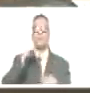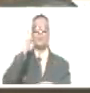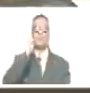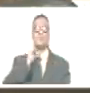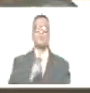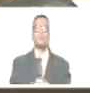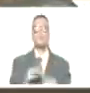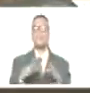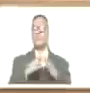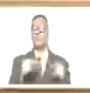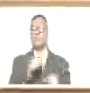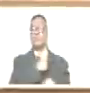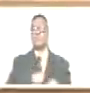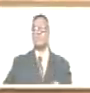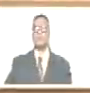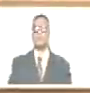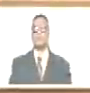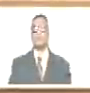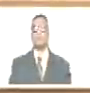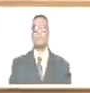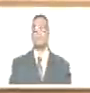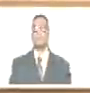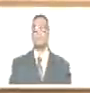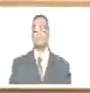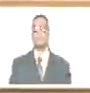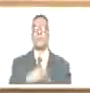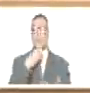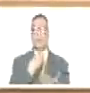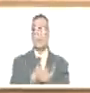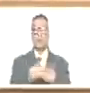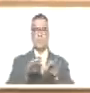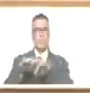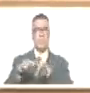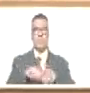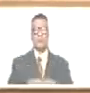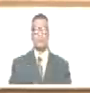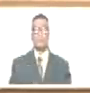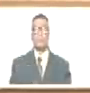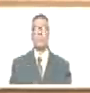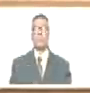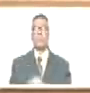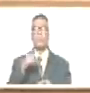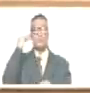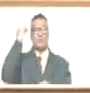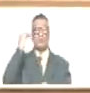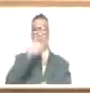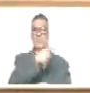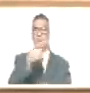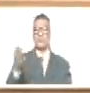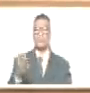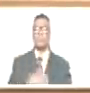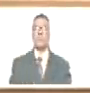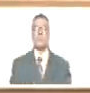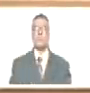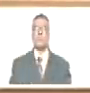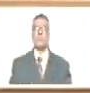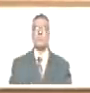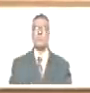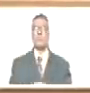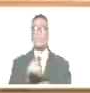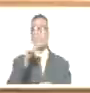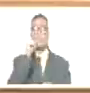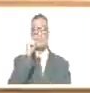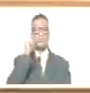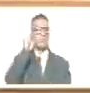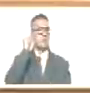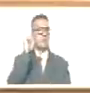ciudadano presidente. Gracias, secretaria. En consideración, las honorables diputadas y los